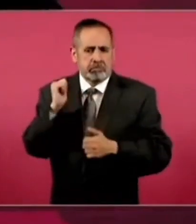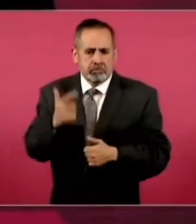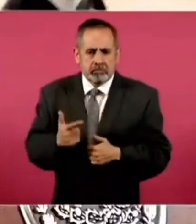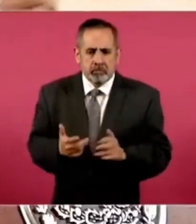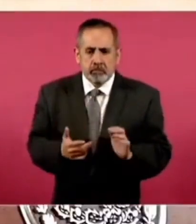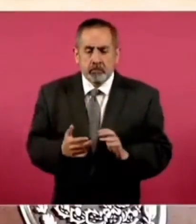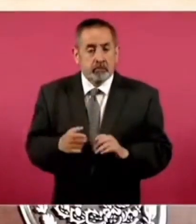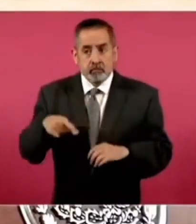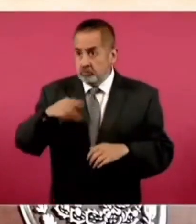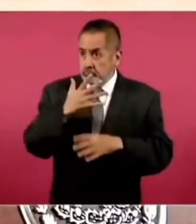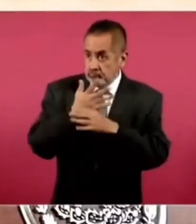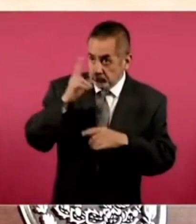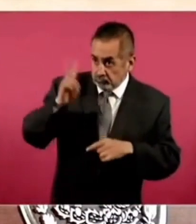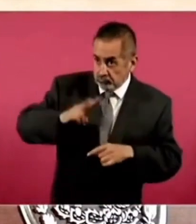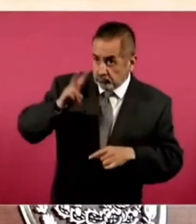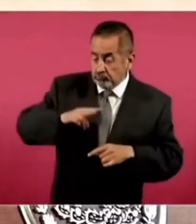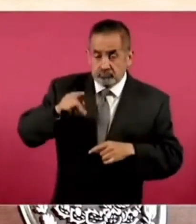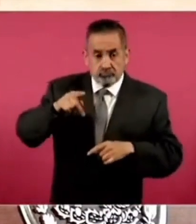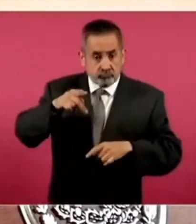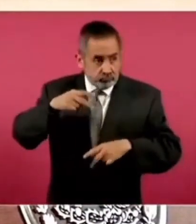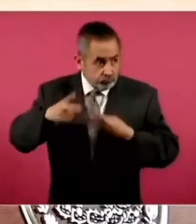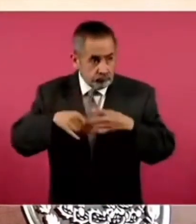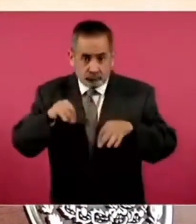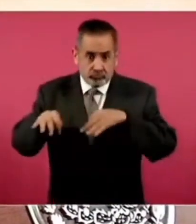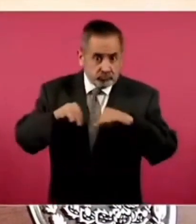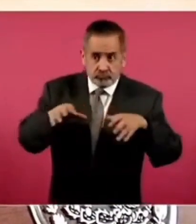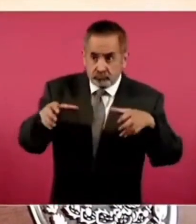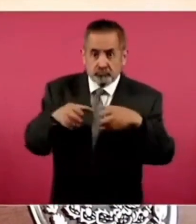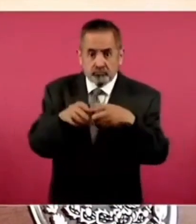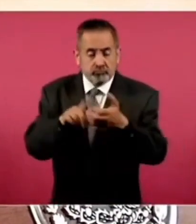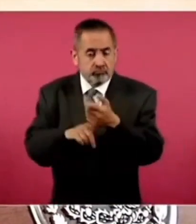que van a